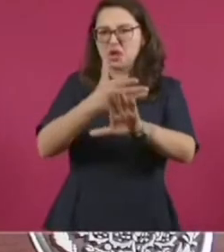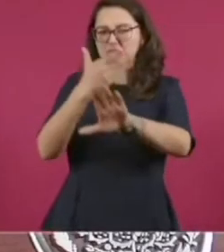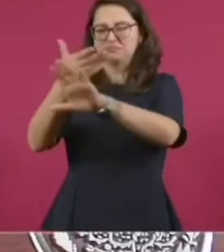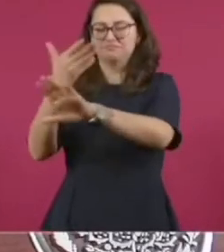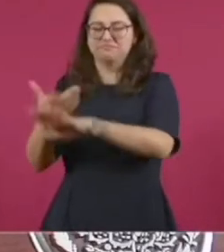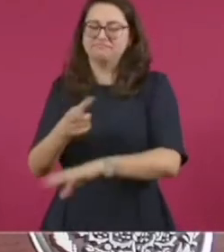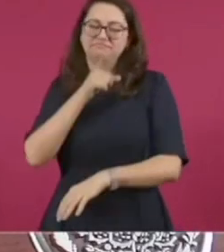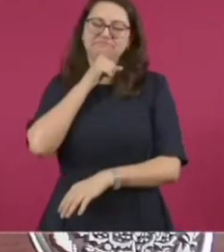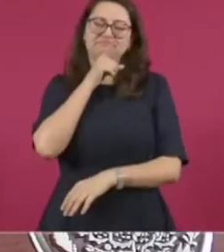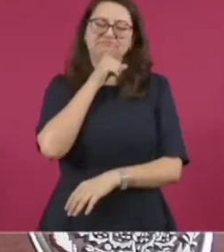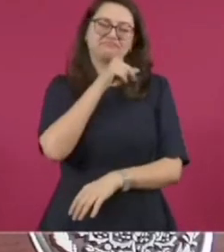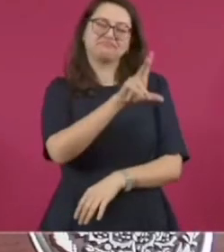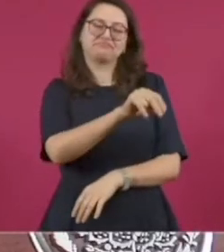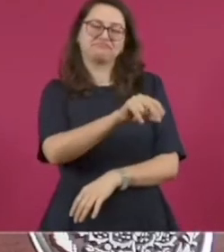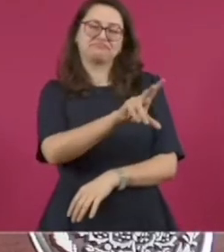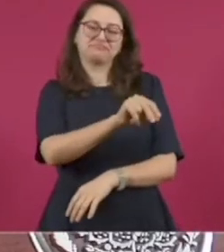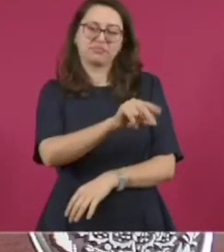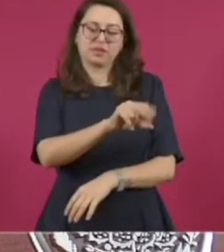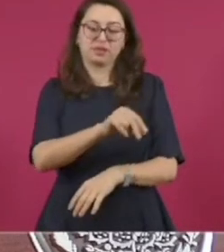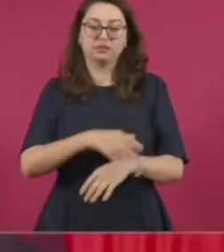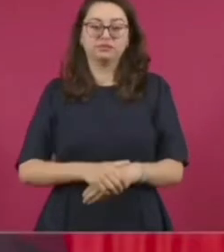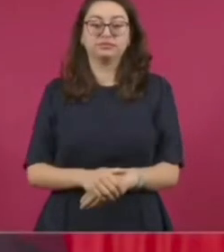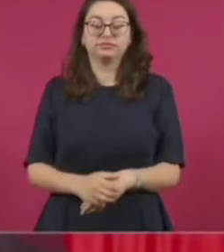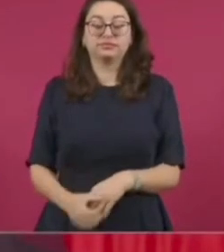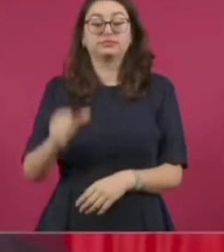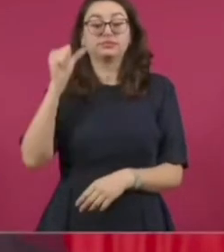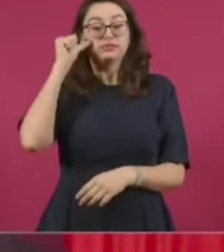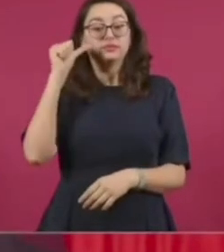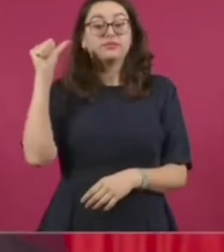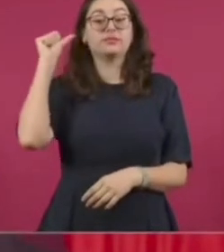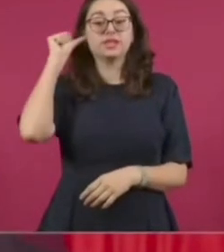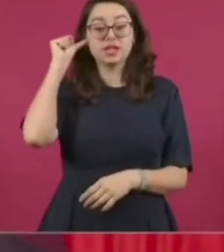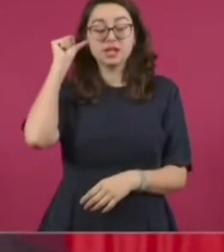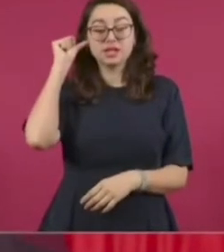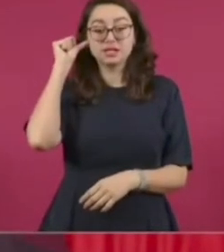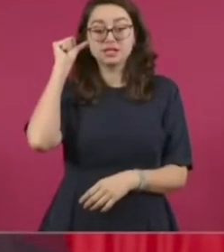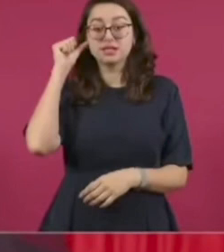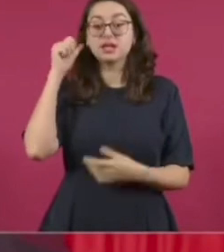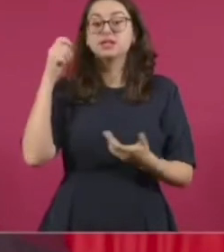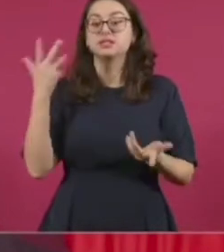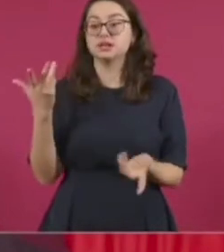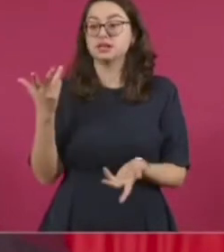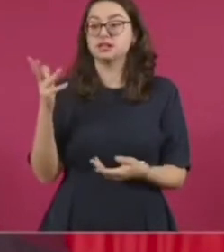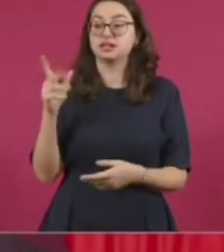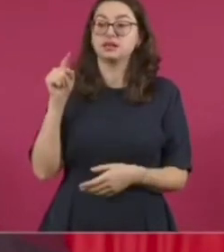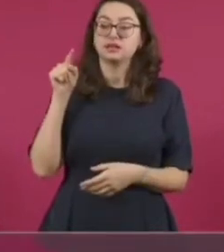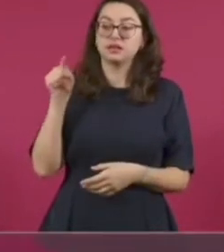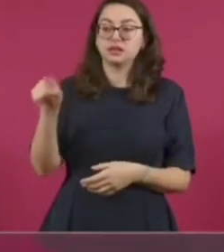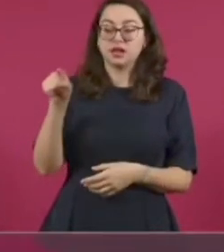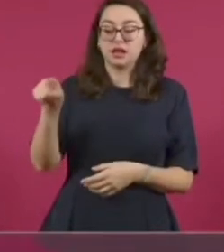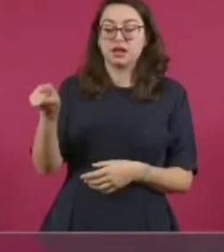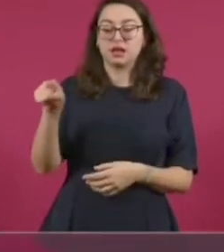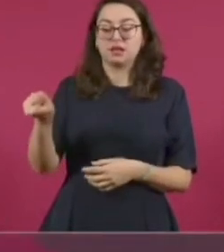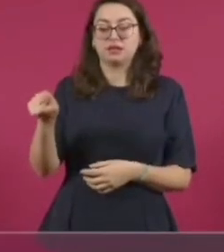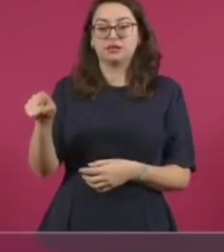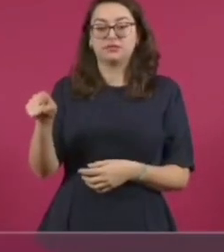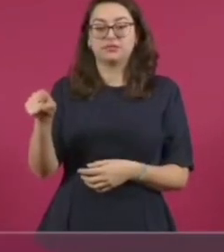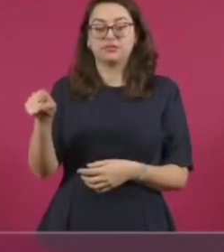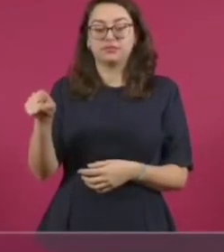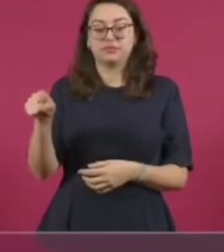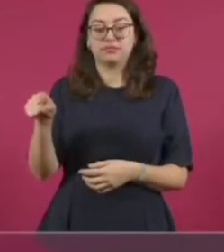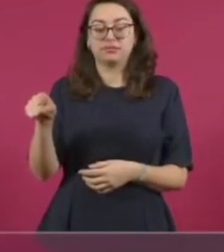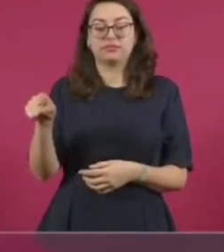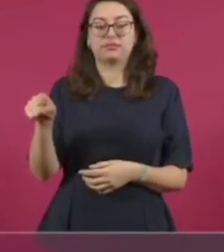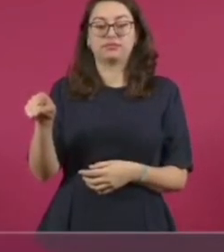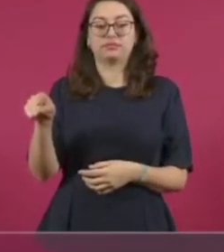Ayer, por ejemplo, que un grupo de maestros no me permitió que yo asistiera a